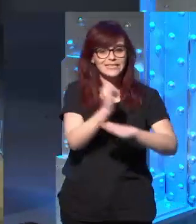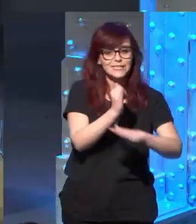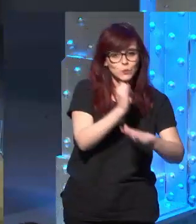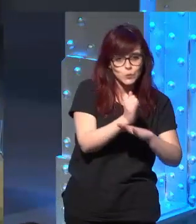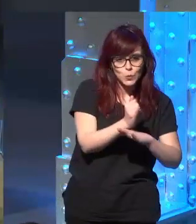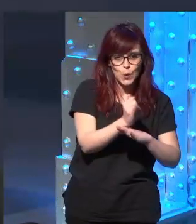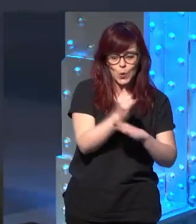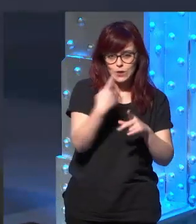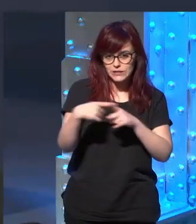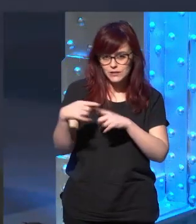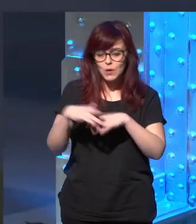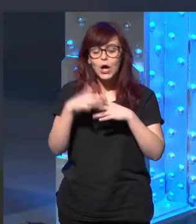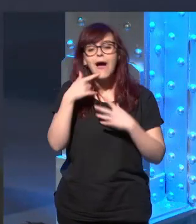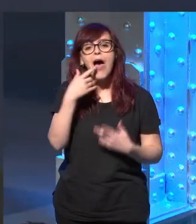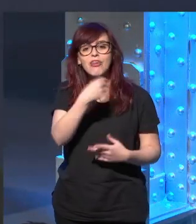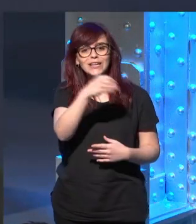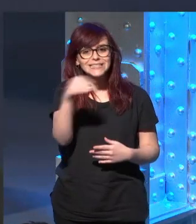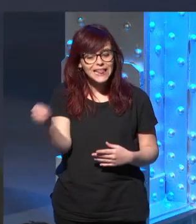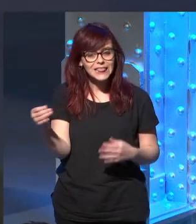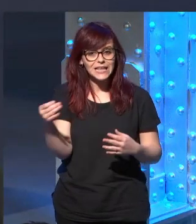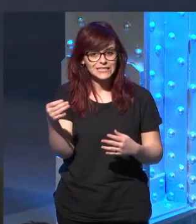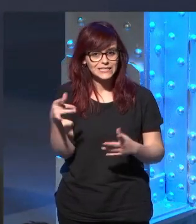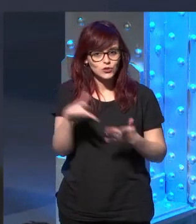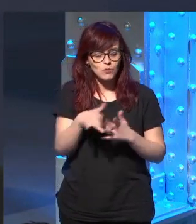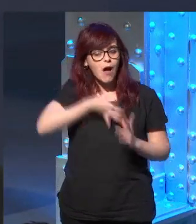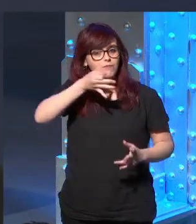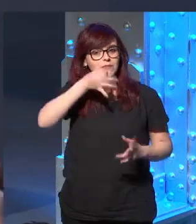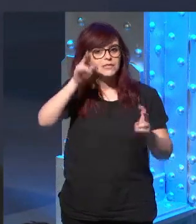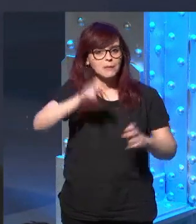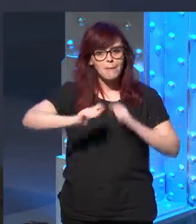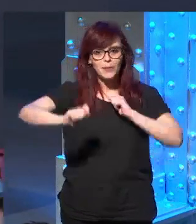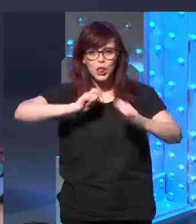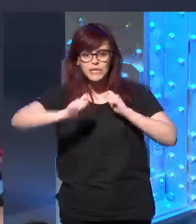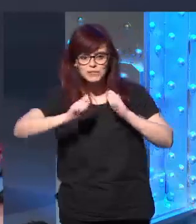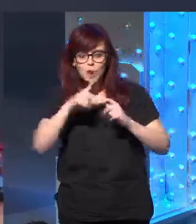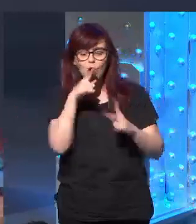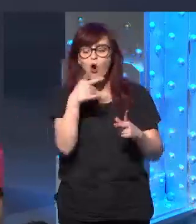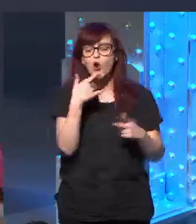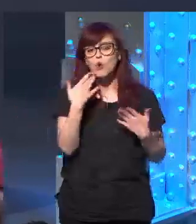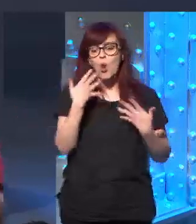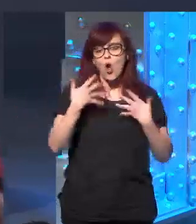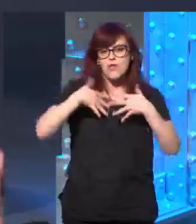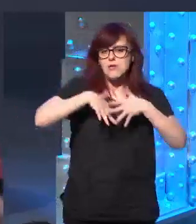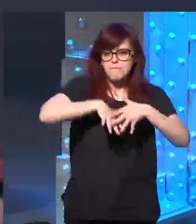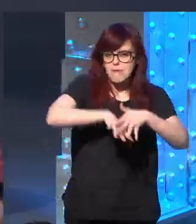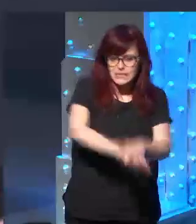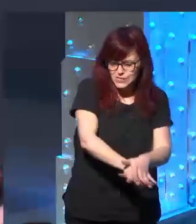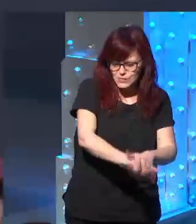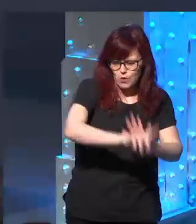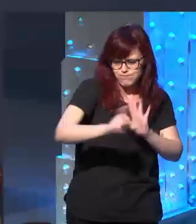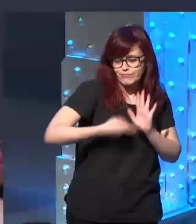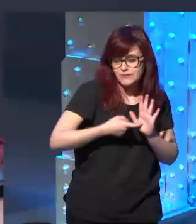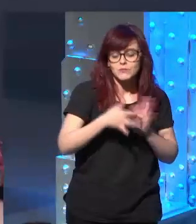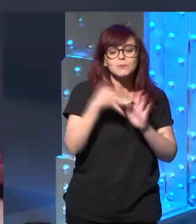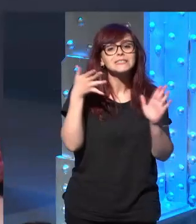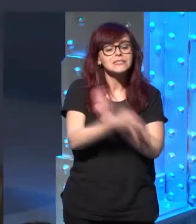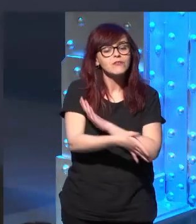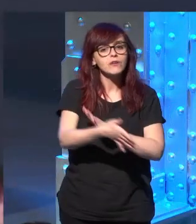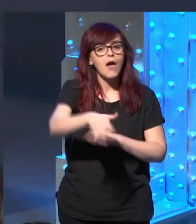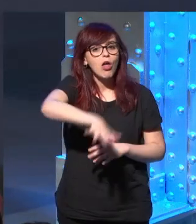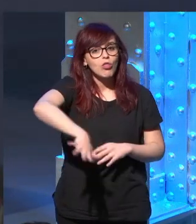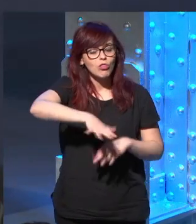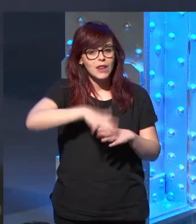institutos y así charlas para adolescentes que he hecho. El tema del periodismo inmersivo, ¿no? Que yo lo explico siempre diciendo que, bueno, que en